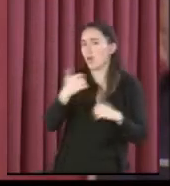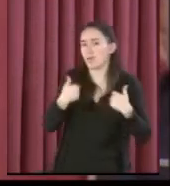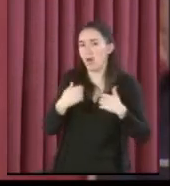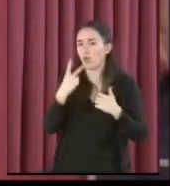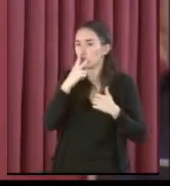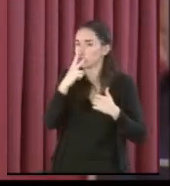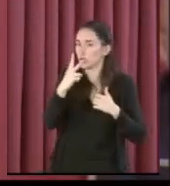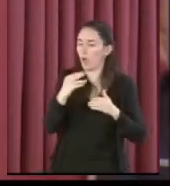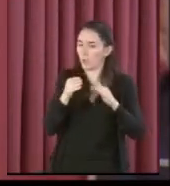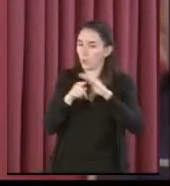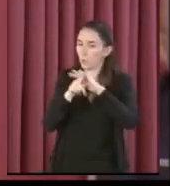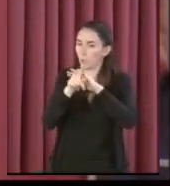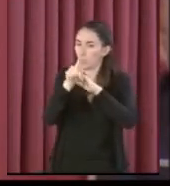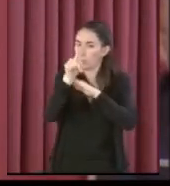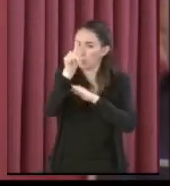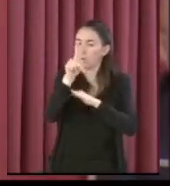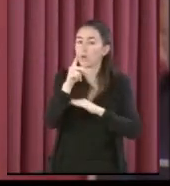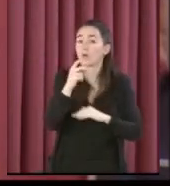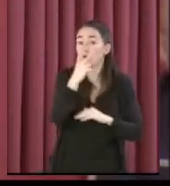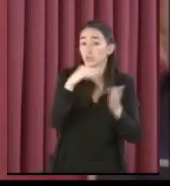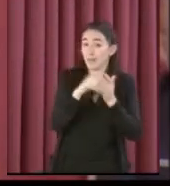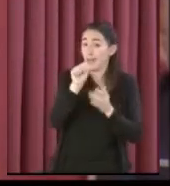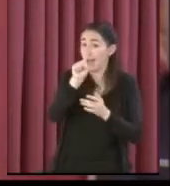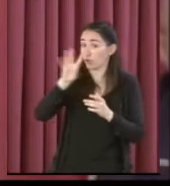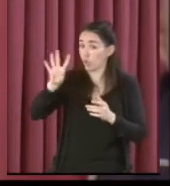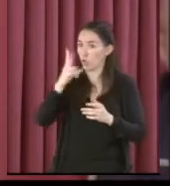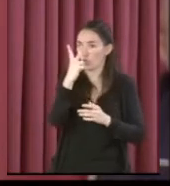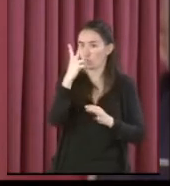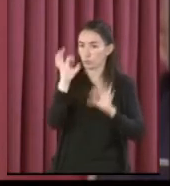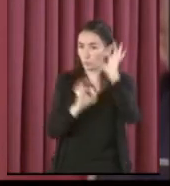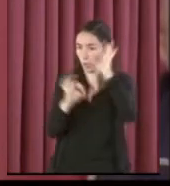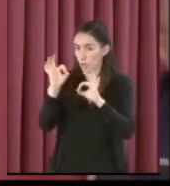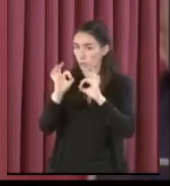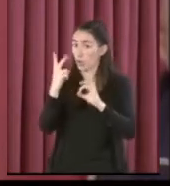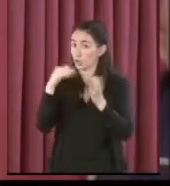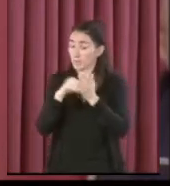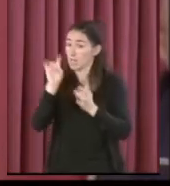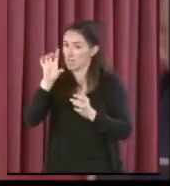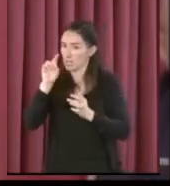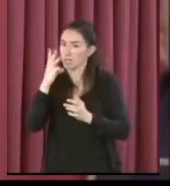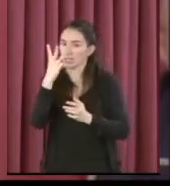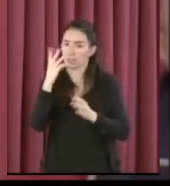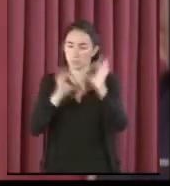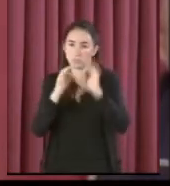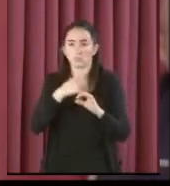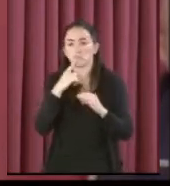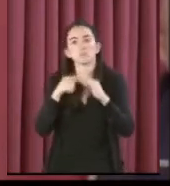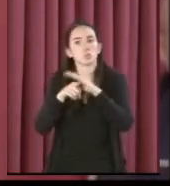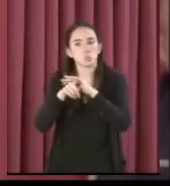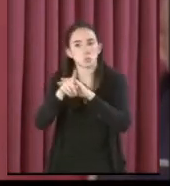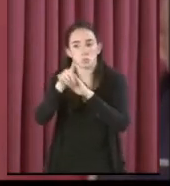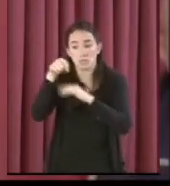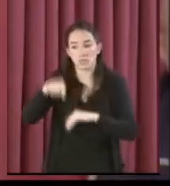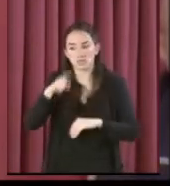el 2% en el 2014, el 2,8% en el 2015, y según las previsiones, cerrará este año por